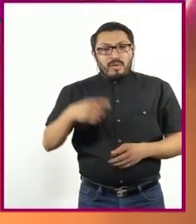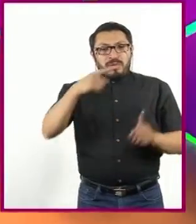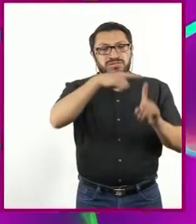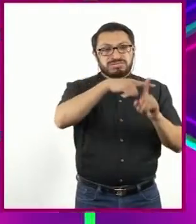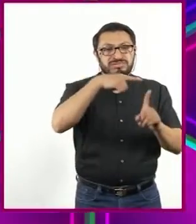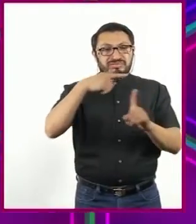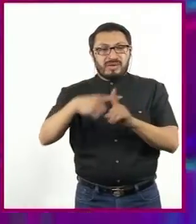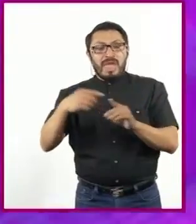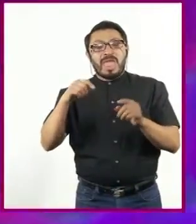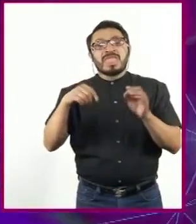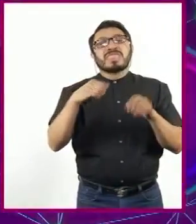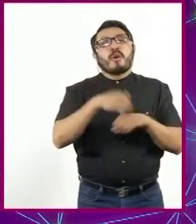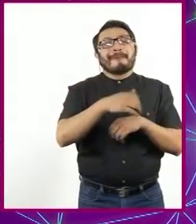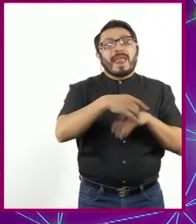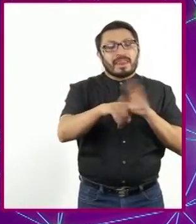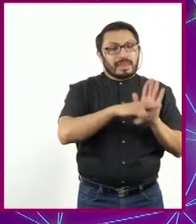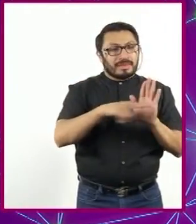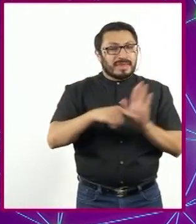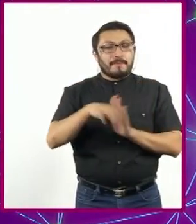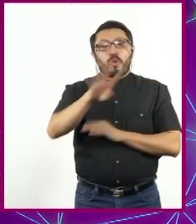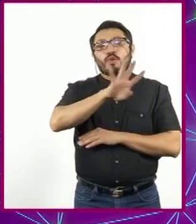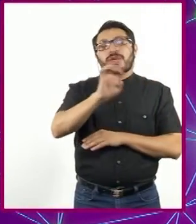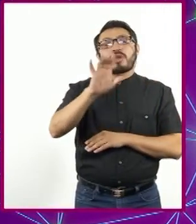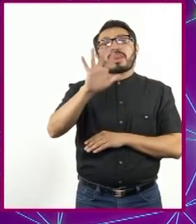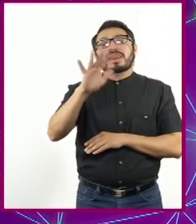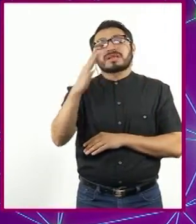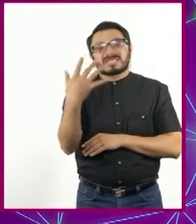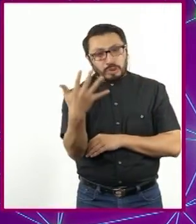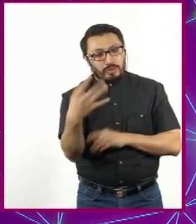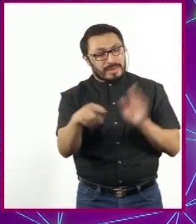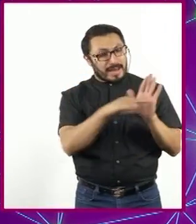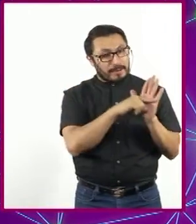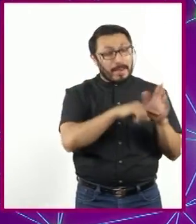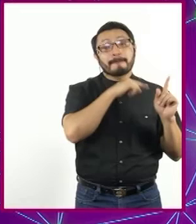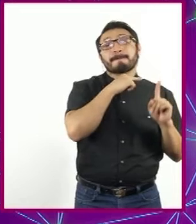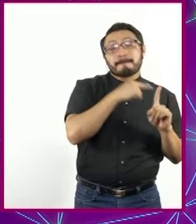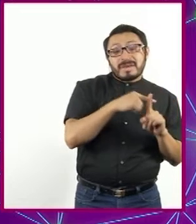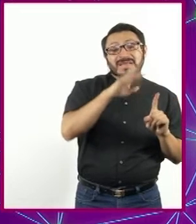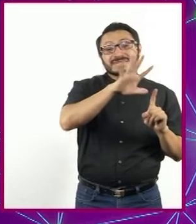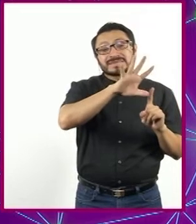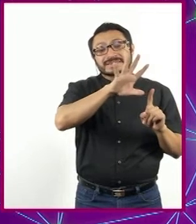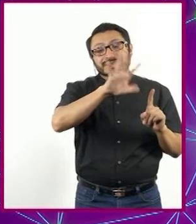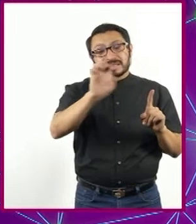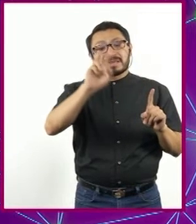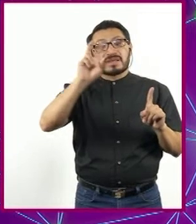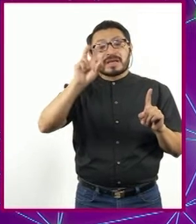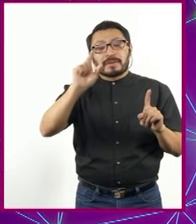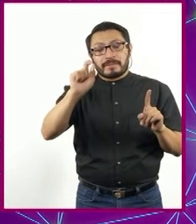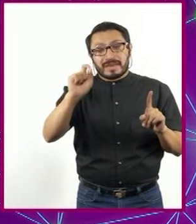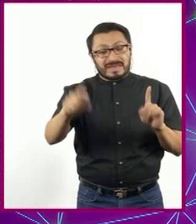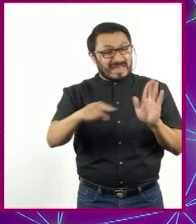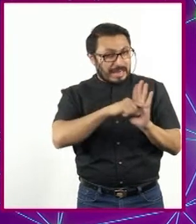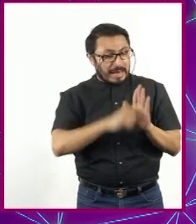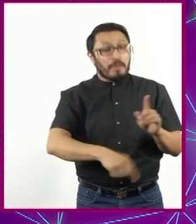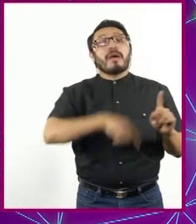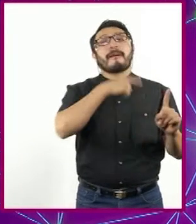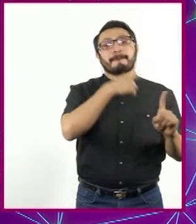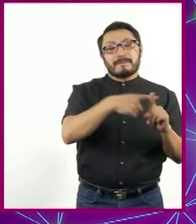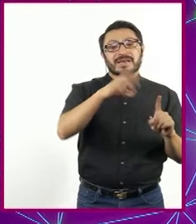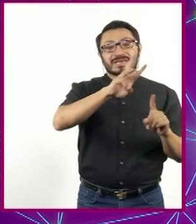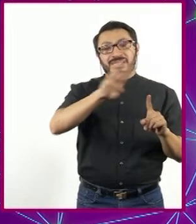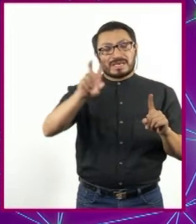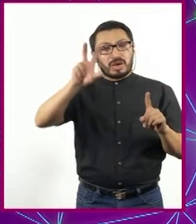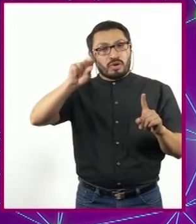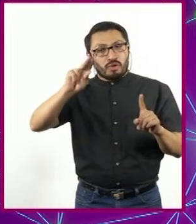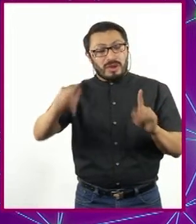números negativos. 450 negativo más 520 negativo más 380 negativo.